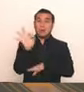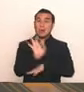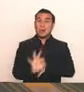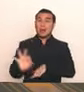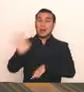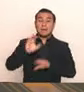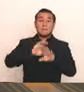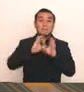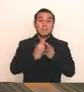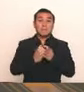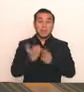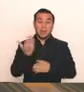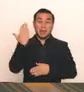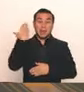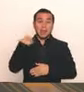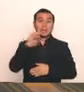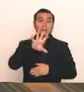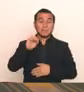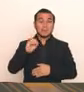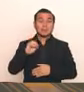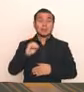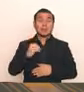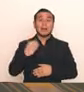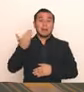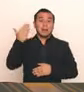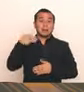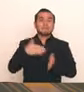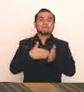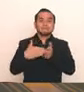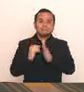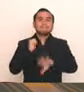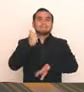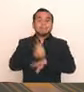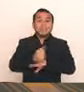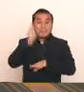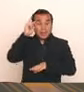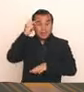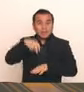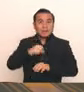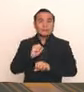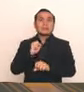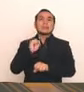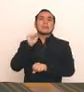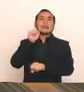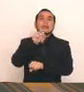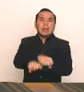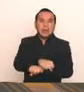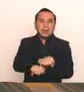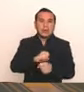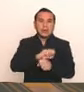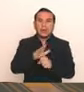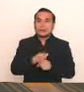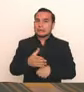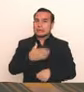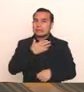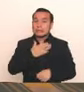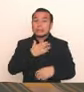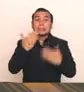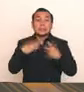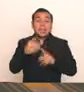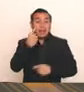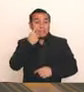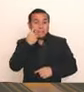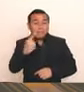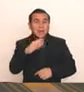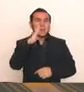del mundo sin duda alguna todos ellos un shock hundido estrepitosamente al pico de esta pandemia pero también hemos visto como